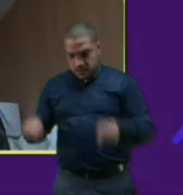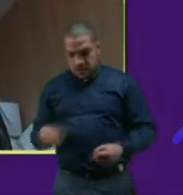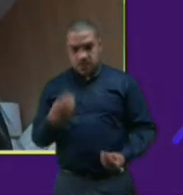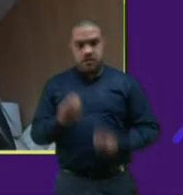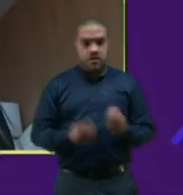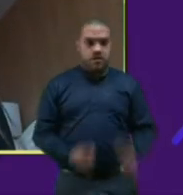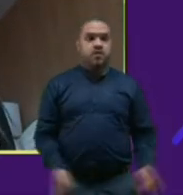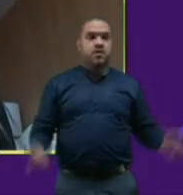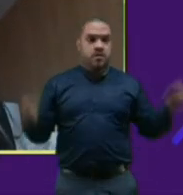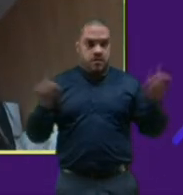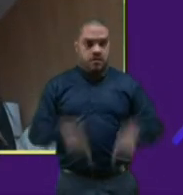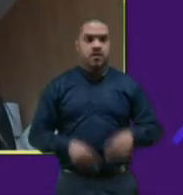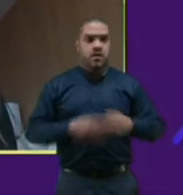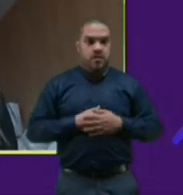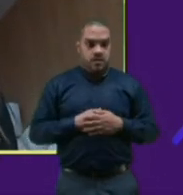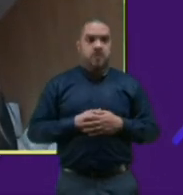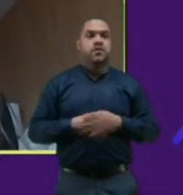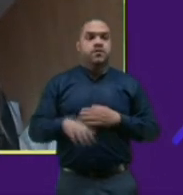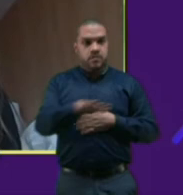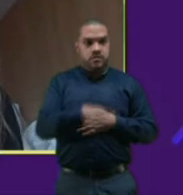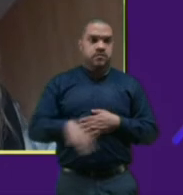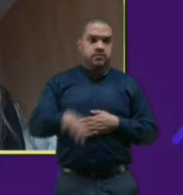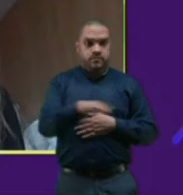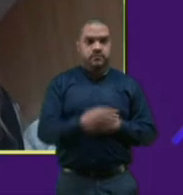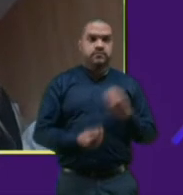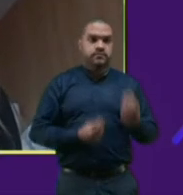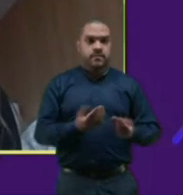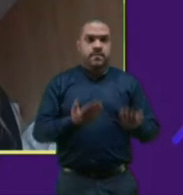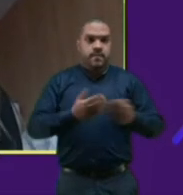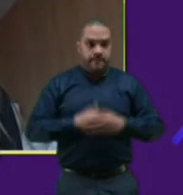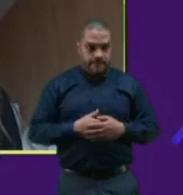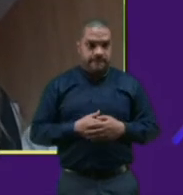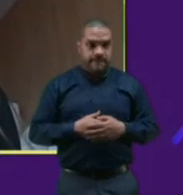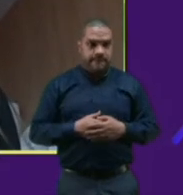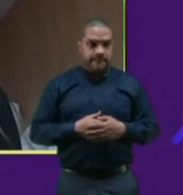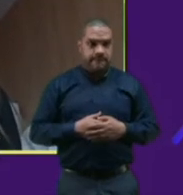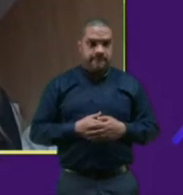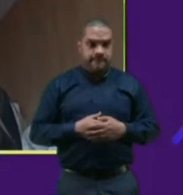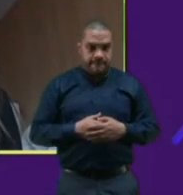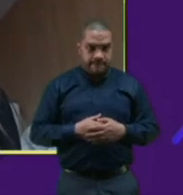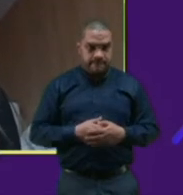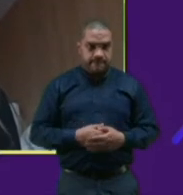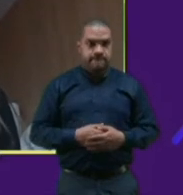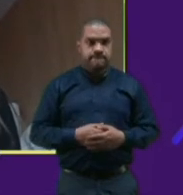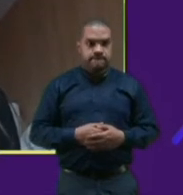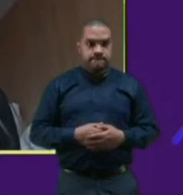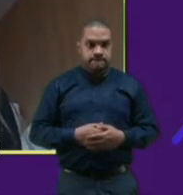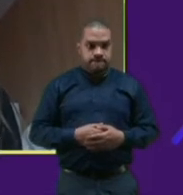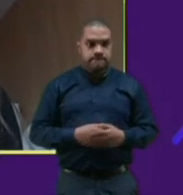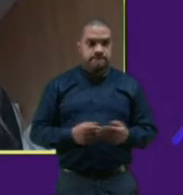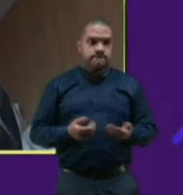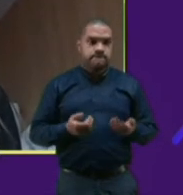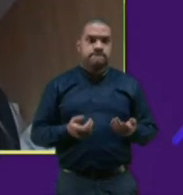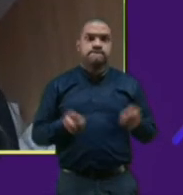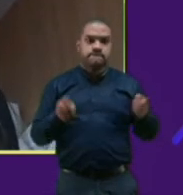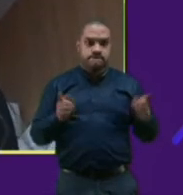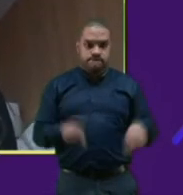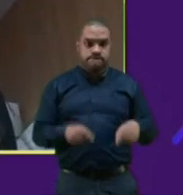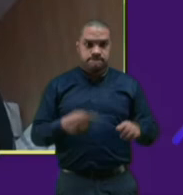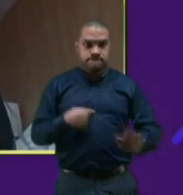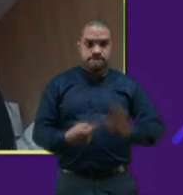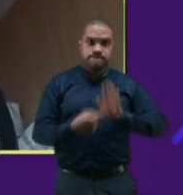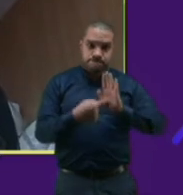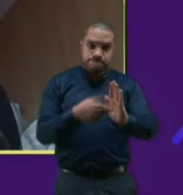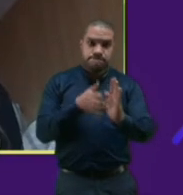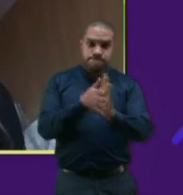esa fue nuestra primera experiencia de levantamiento de capital. Muy afortunados realmente y muy agradecidos de todos estos empresarios que nos ayudaron